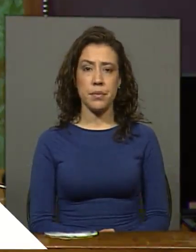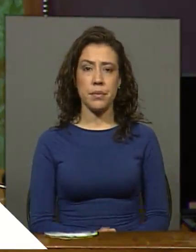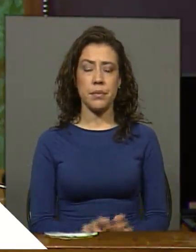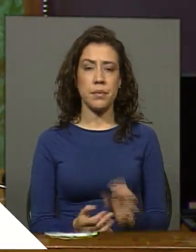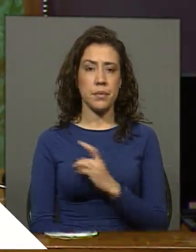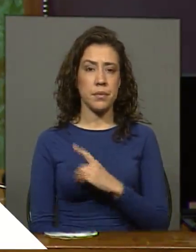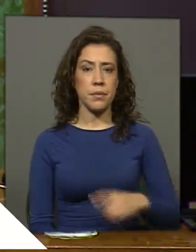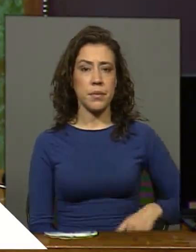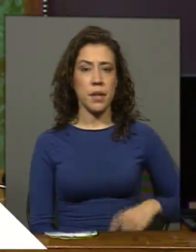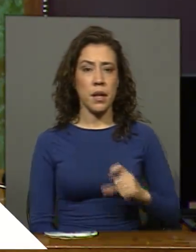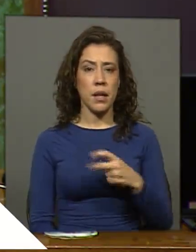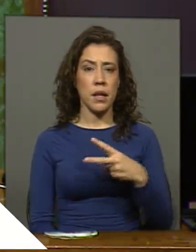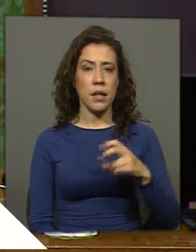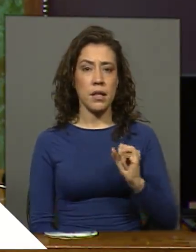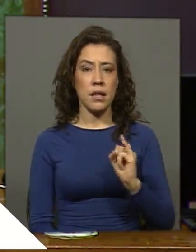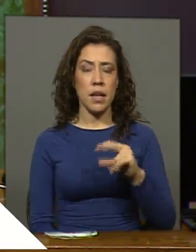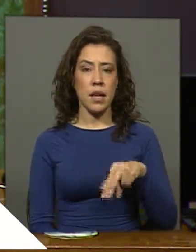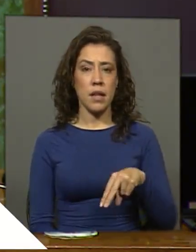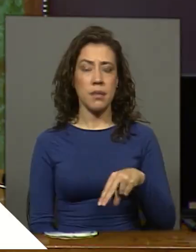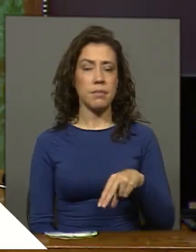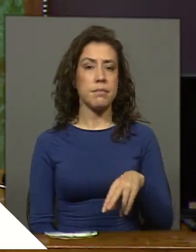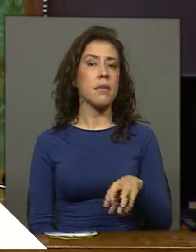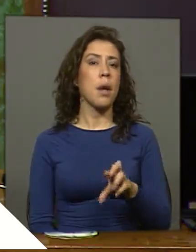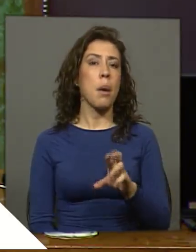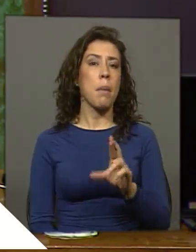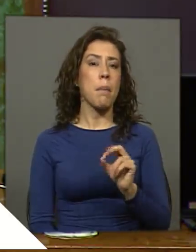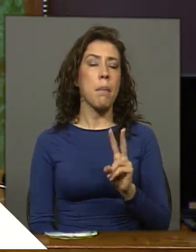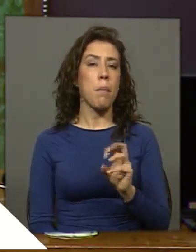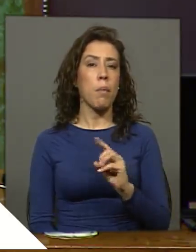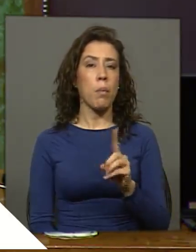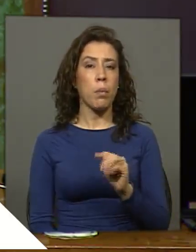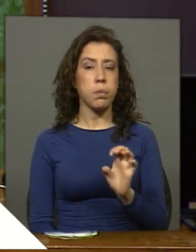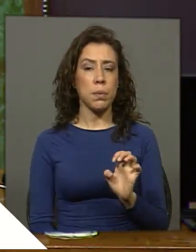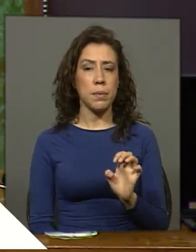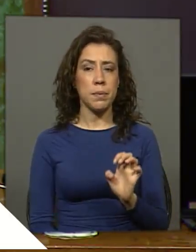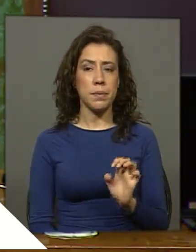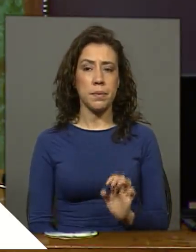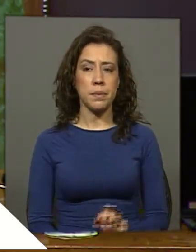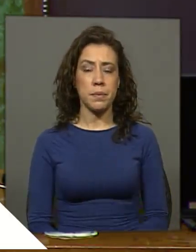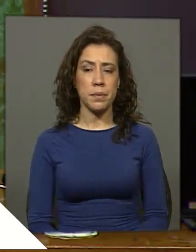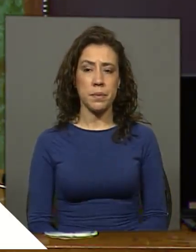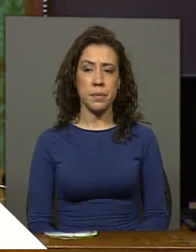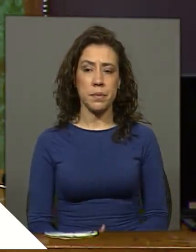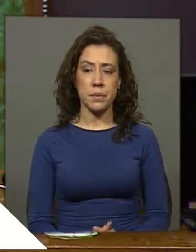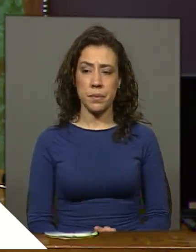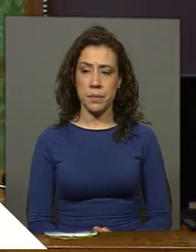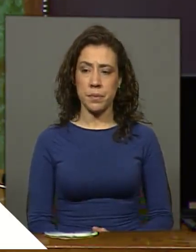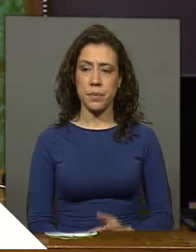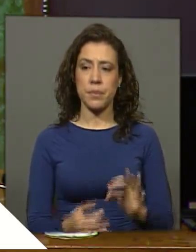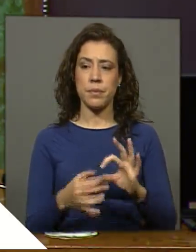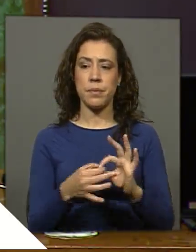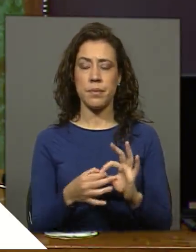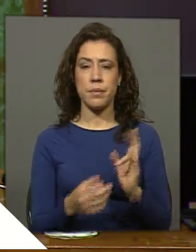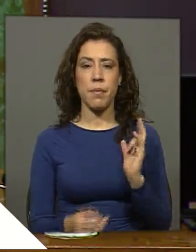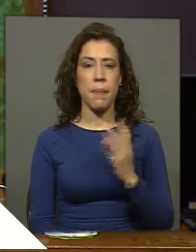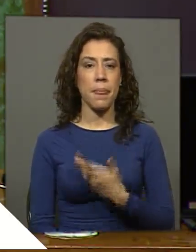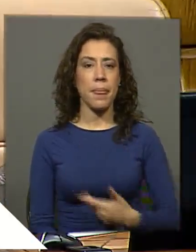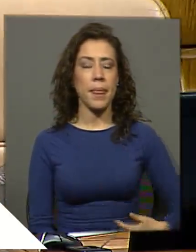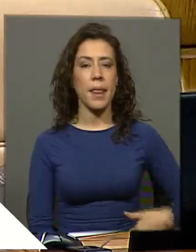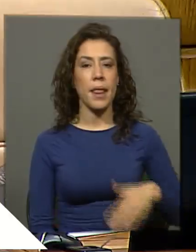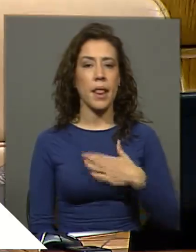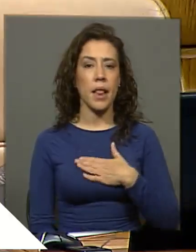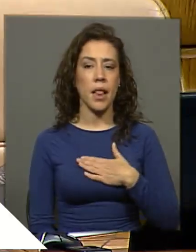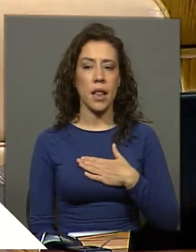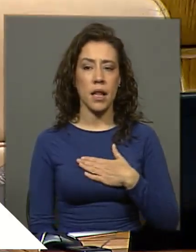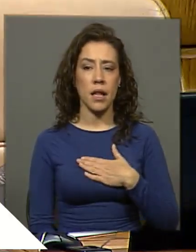diputado chahín diputada provoste muchas gracias señor presidente quisiera